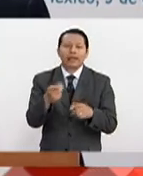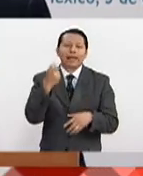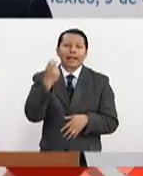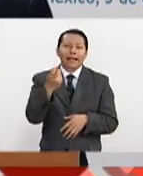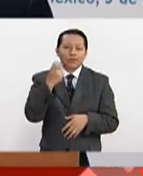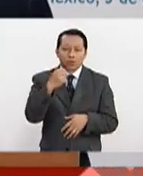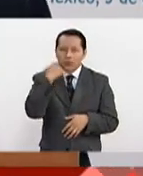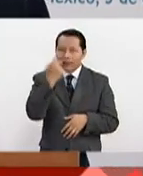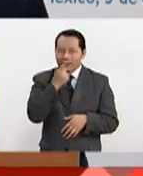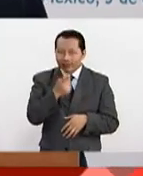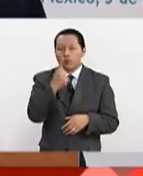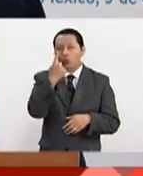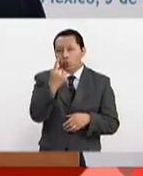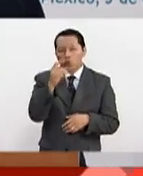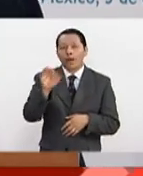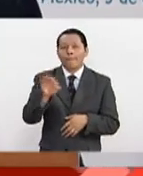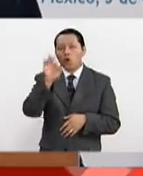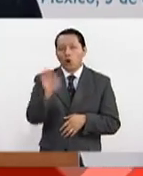representan el